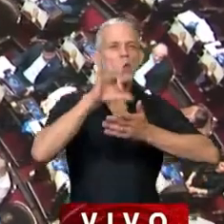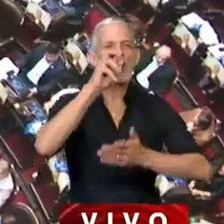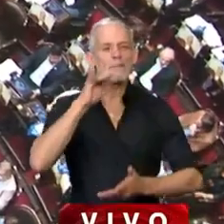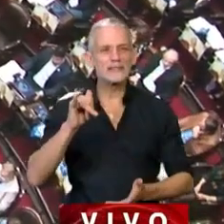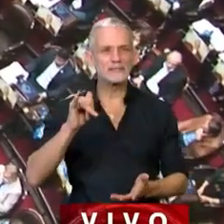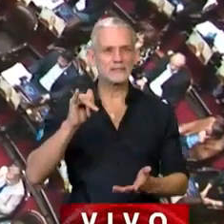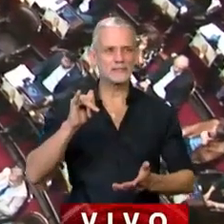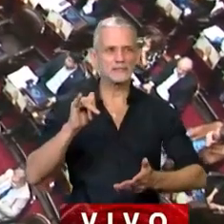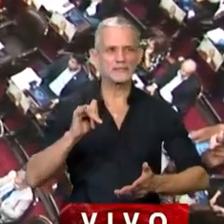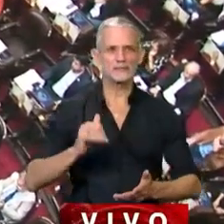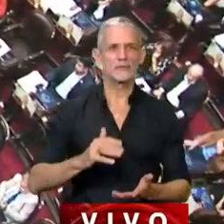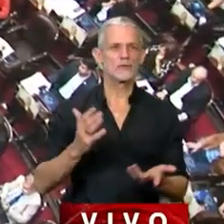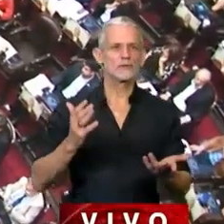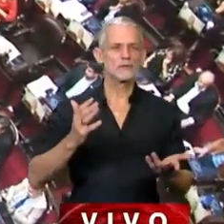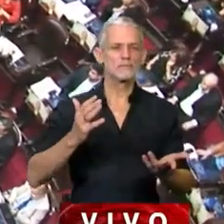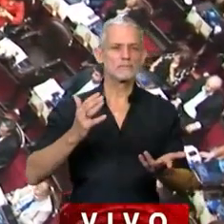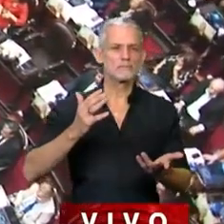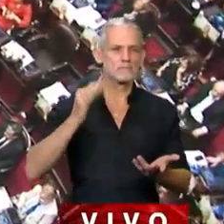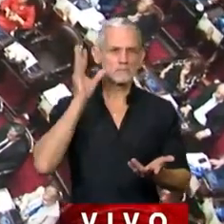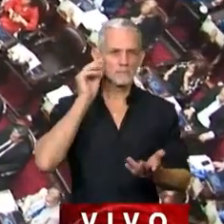López, Polini.